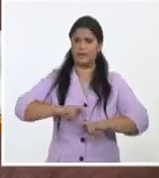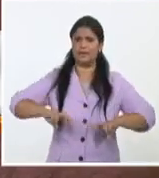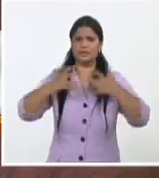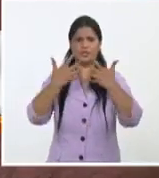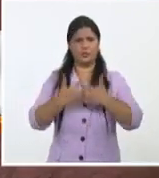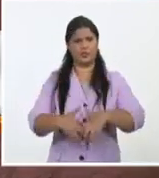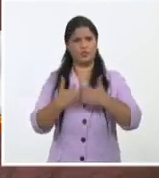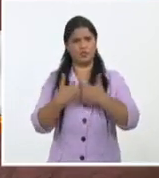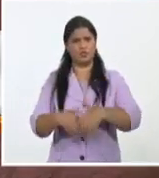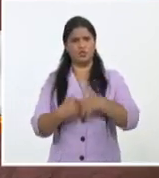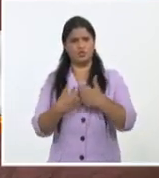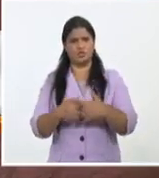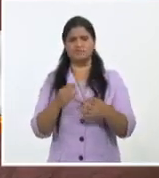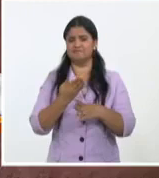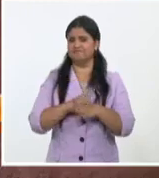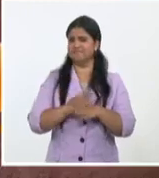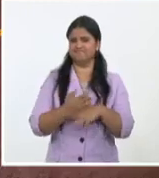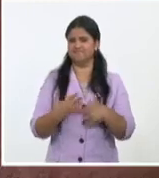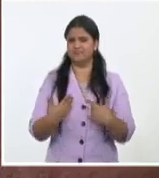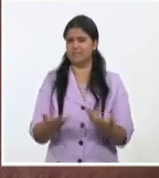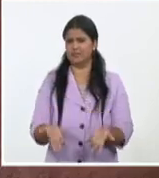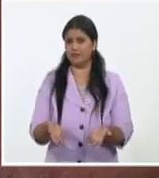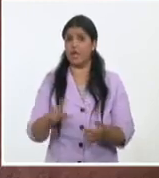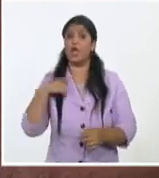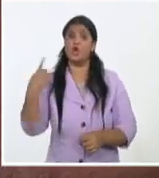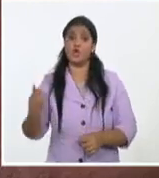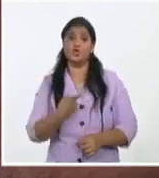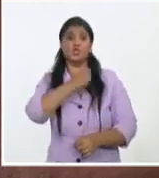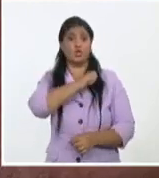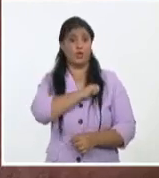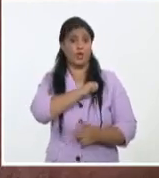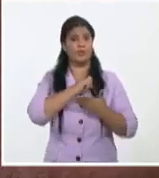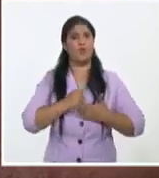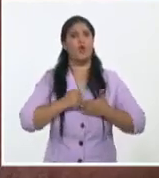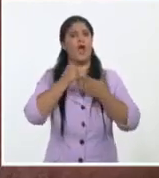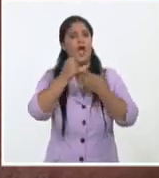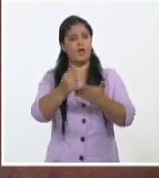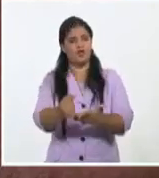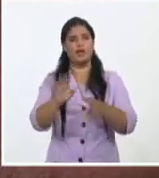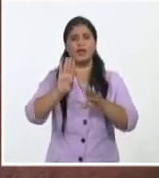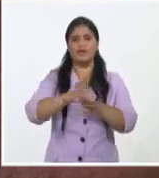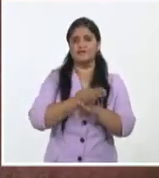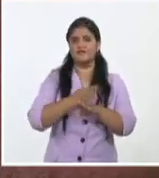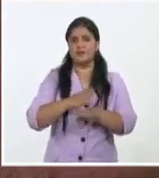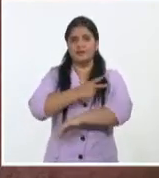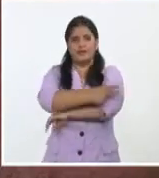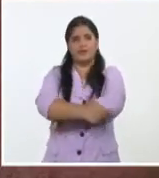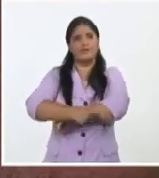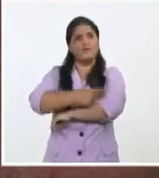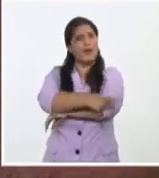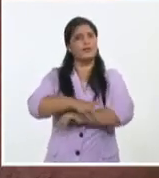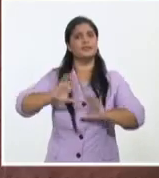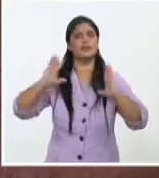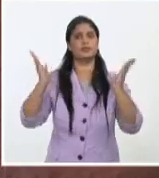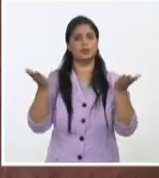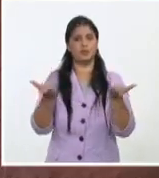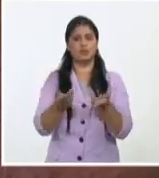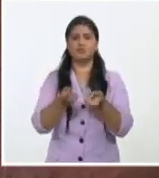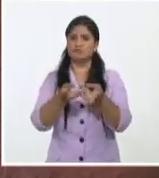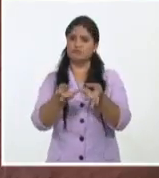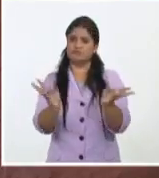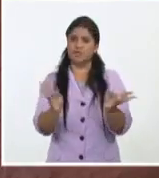sustituido la tarea fundamental de la Organización Mundial de la Salud, que es garantizar la administración igualitaria